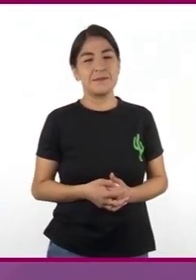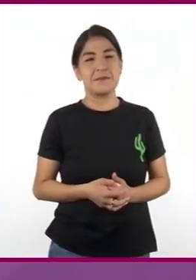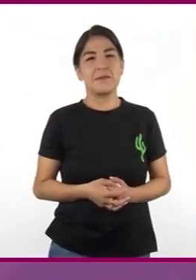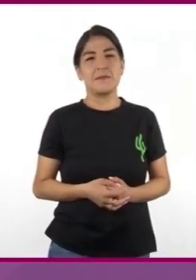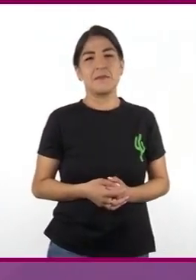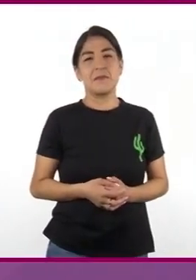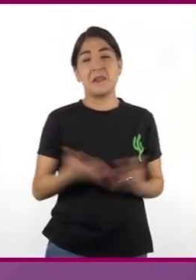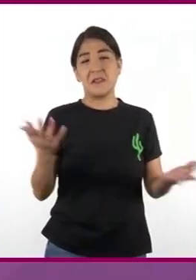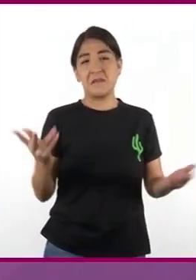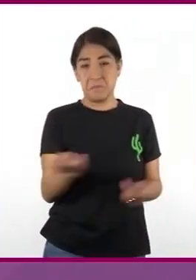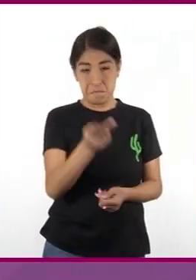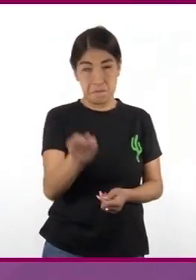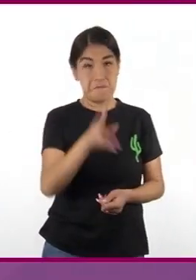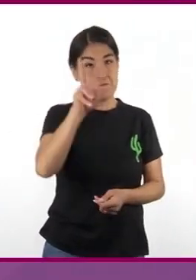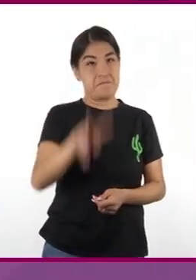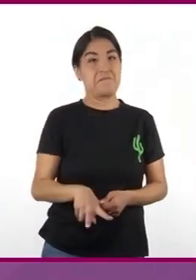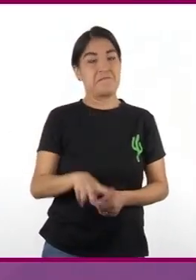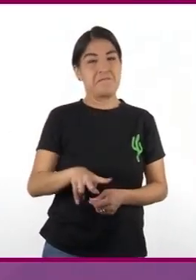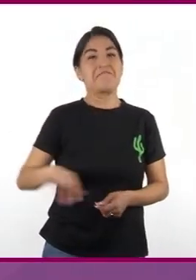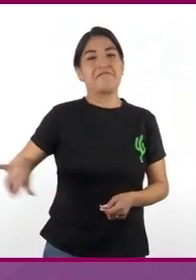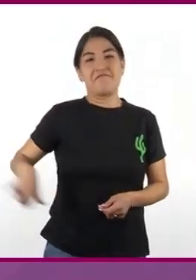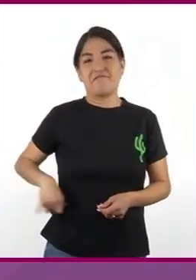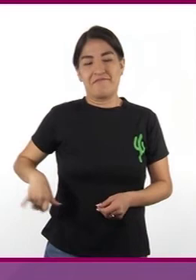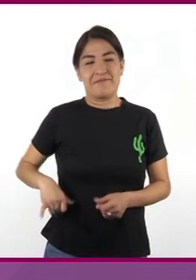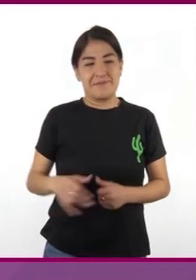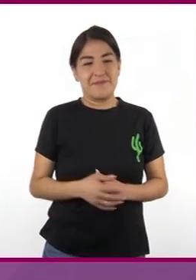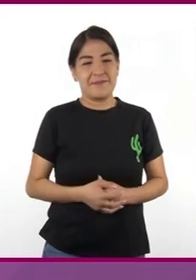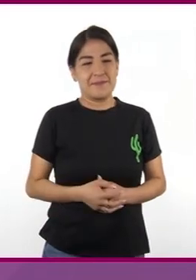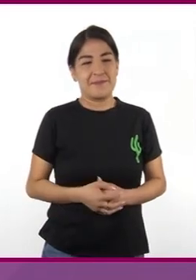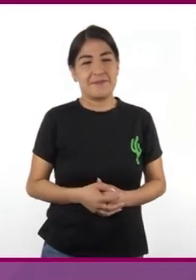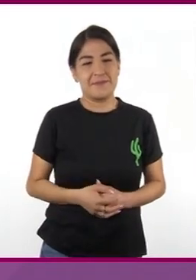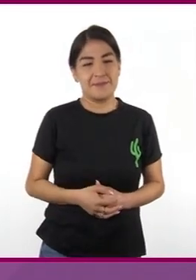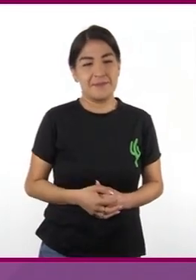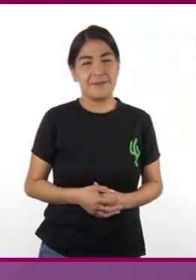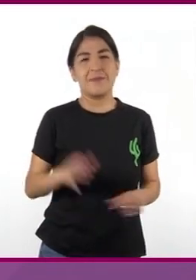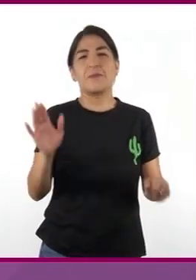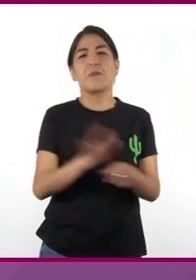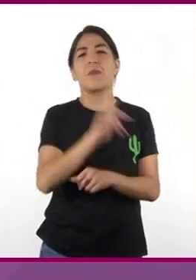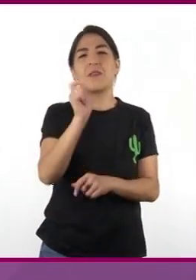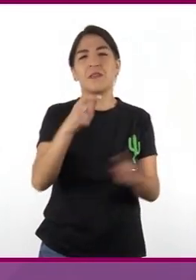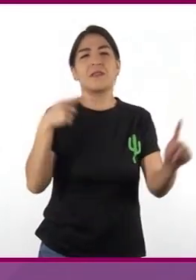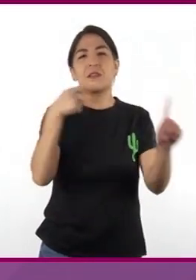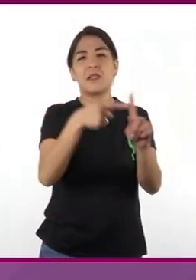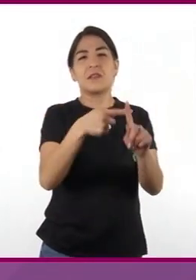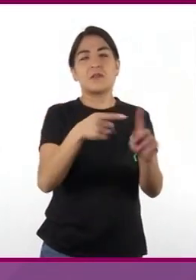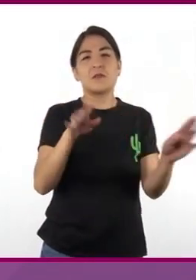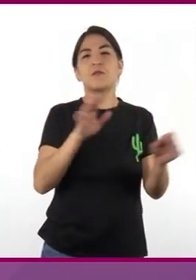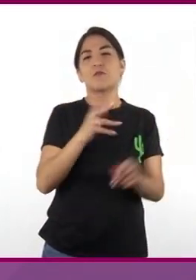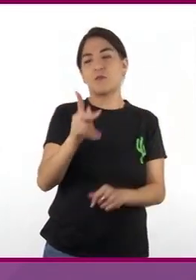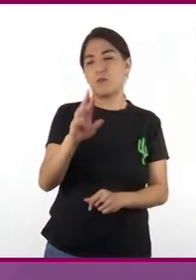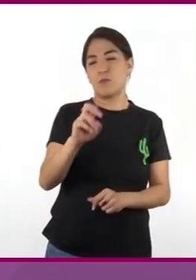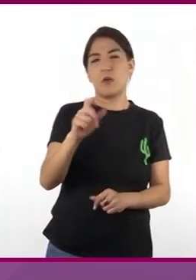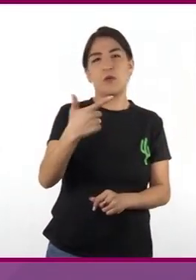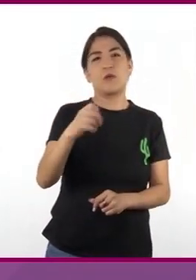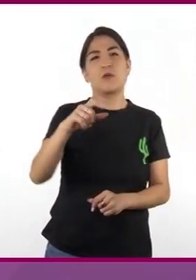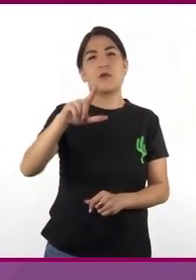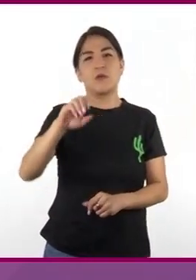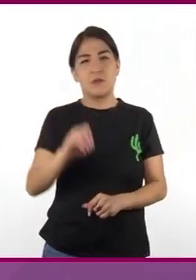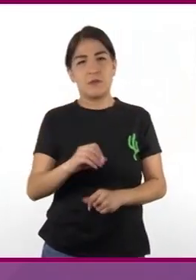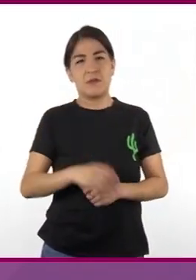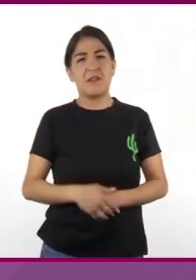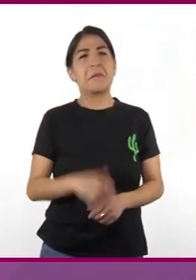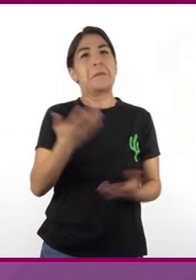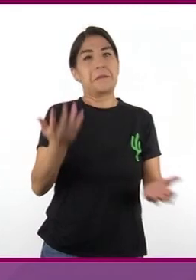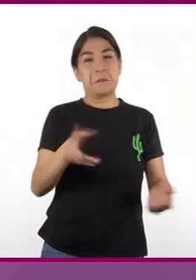Es una pregunta interesante, dada la definición que hemos dado anteriormente de prólogo. En